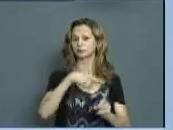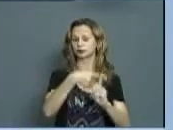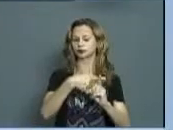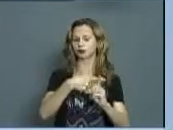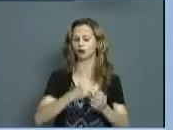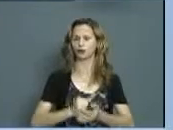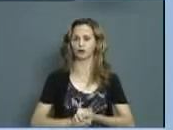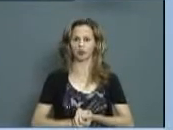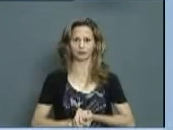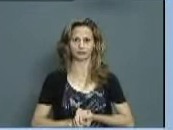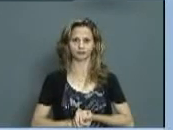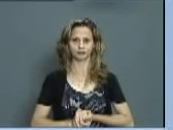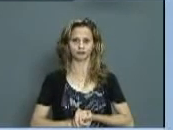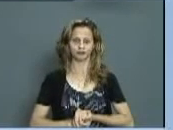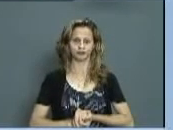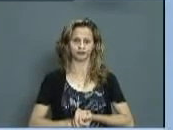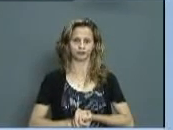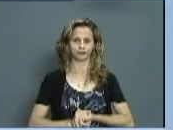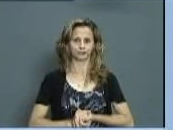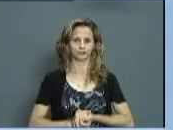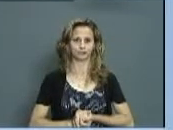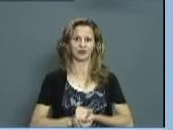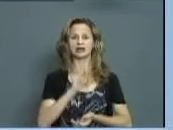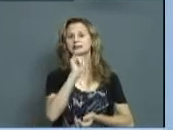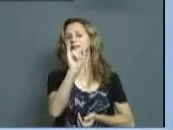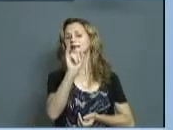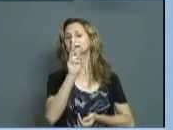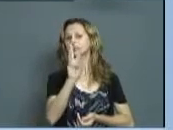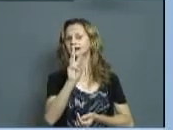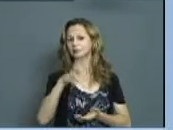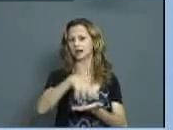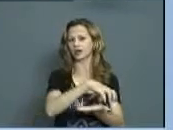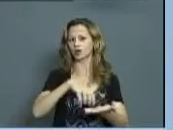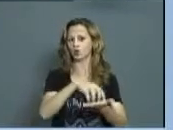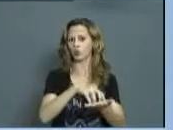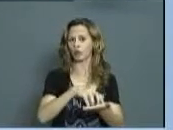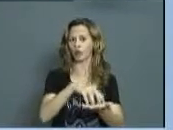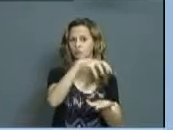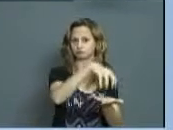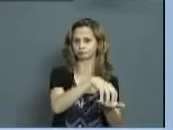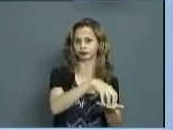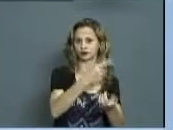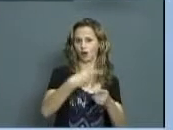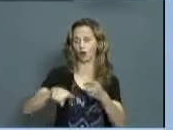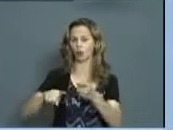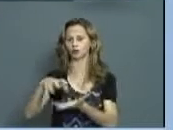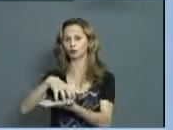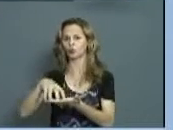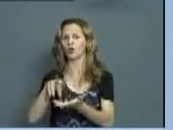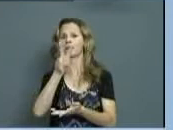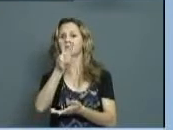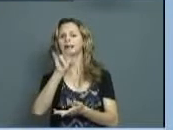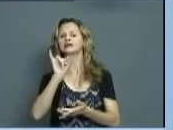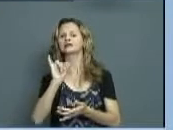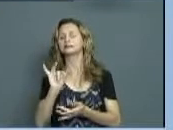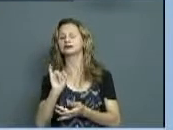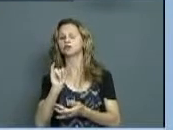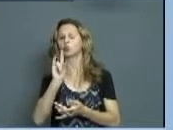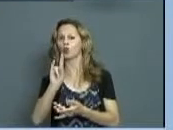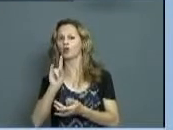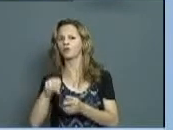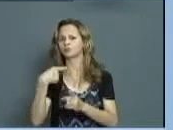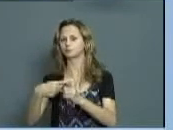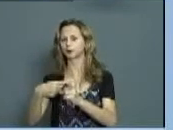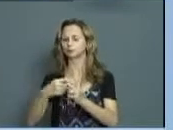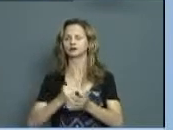salud Rolando Ricardo Estrada con 63 pacientes y el área de salud Julio Antonio Mella, 29 diagnosticados, todos son